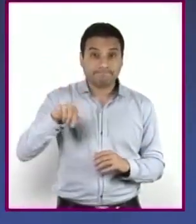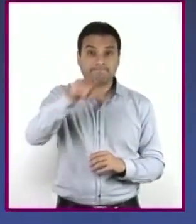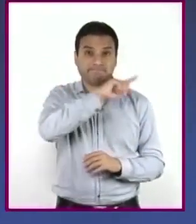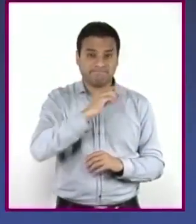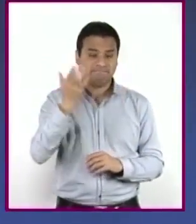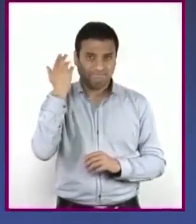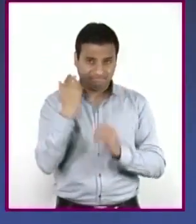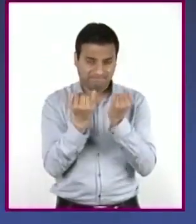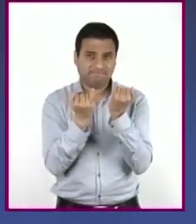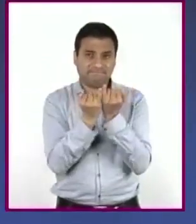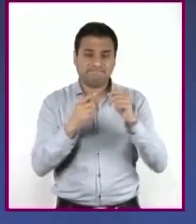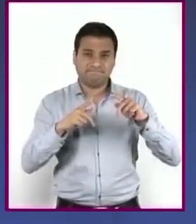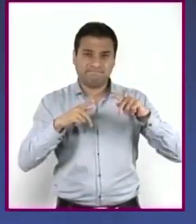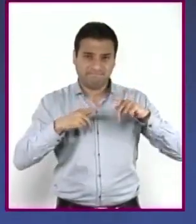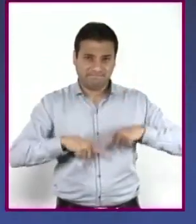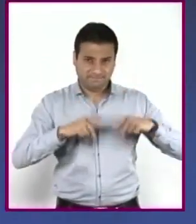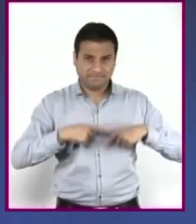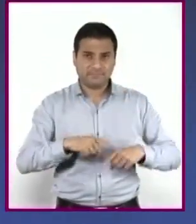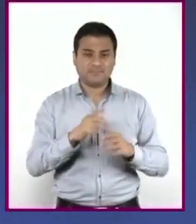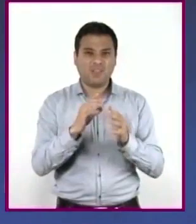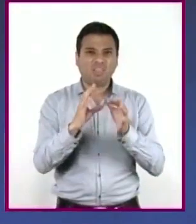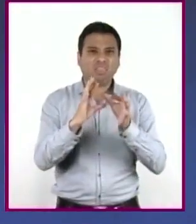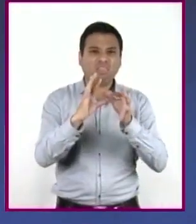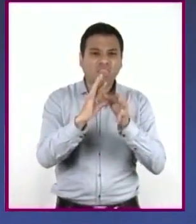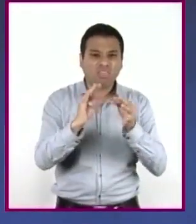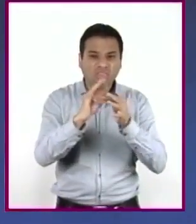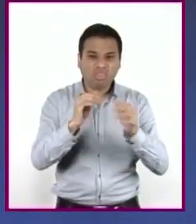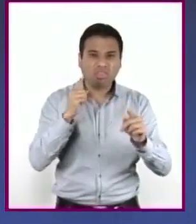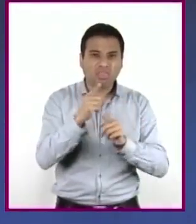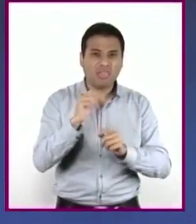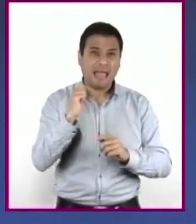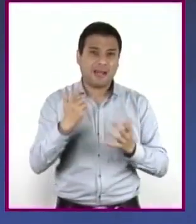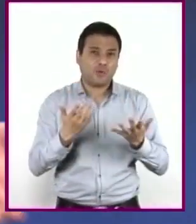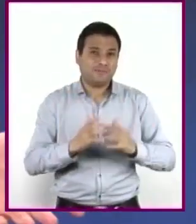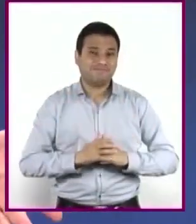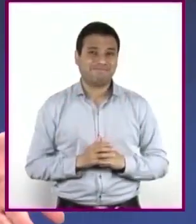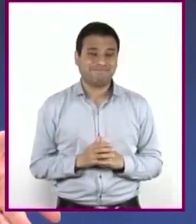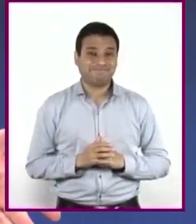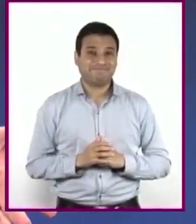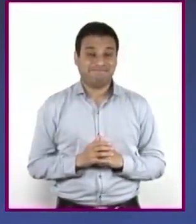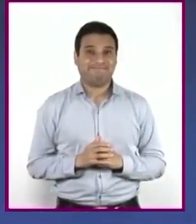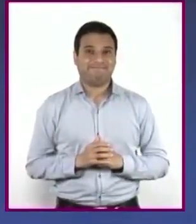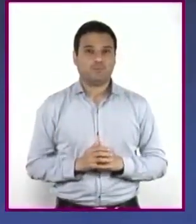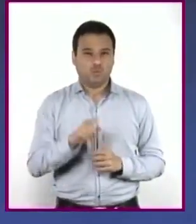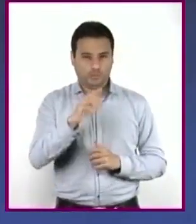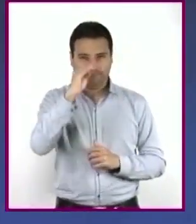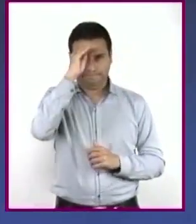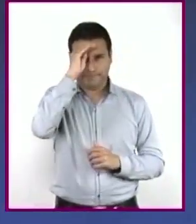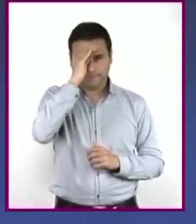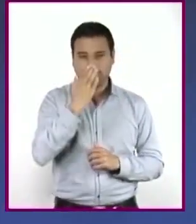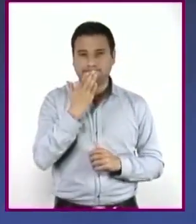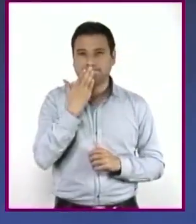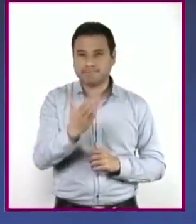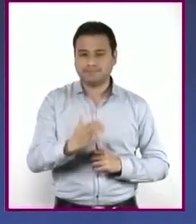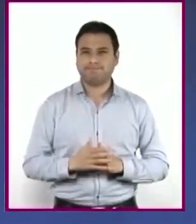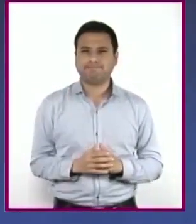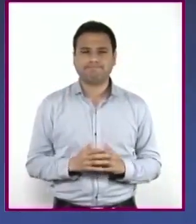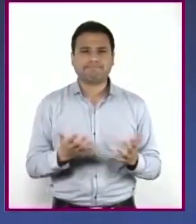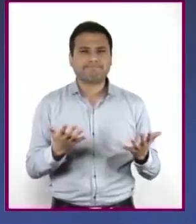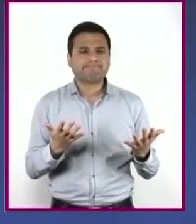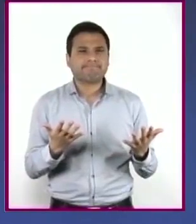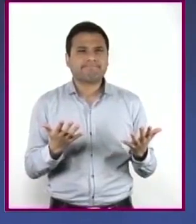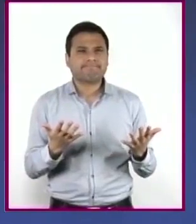menos una vez hayamos sido víctimas de algún comentario ofensivo e inclusive que hayamos propiciado alguno? Así que yo los quiero invitar a reflexionar